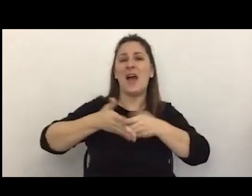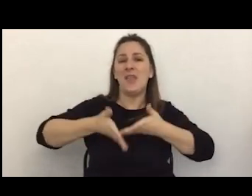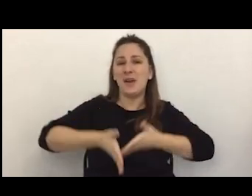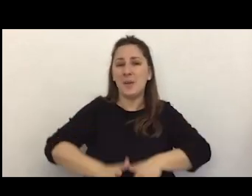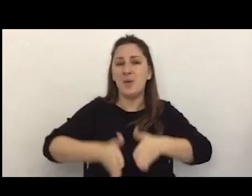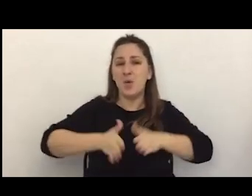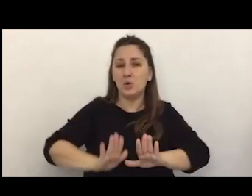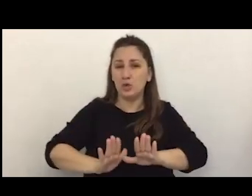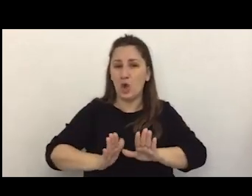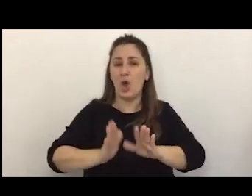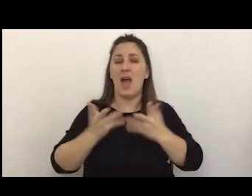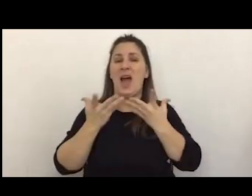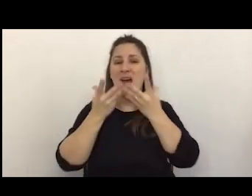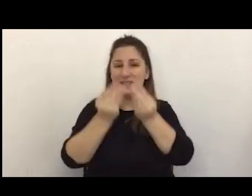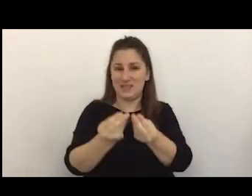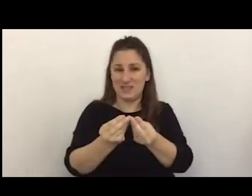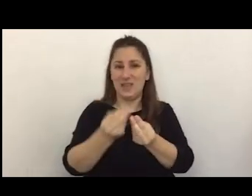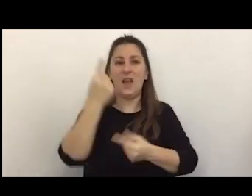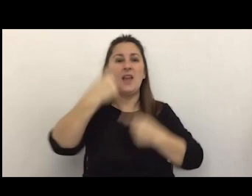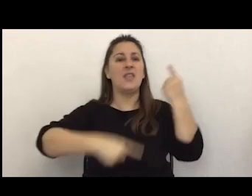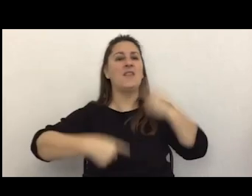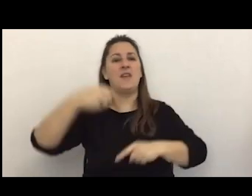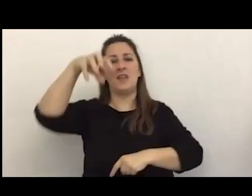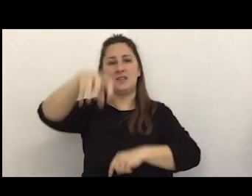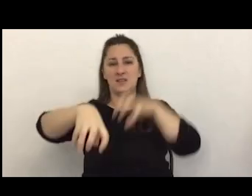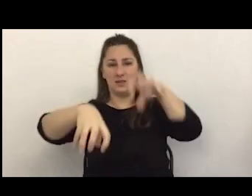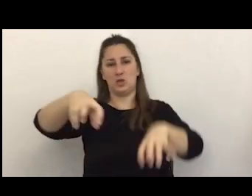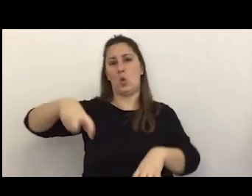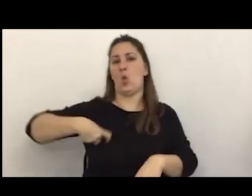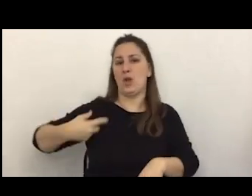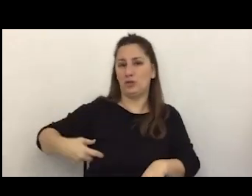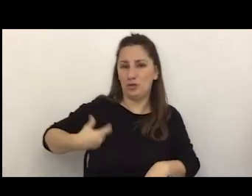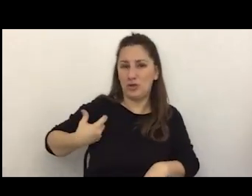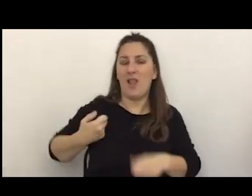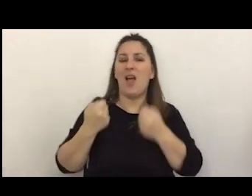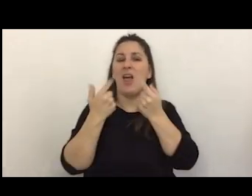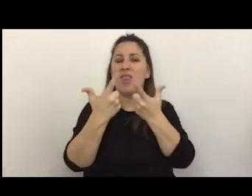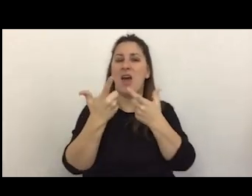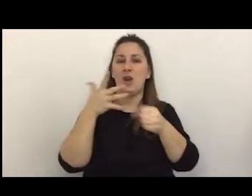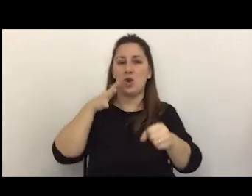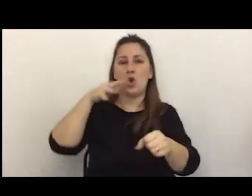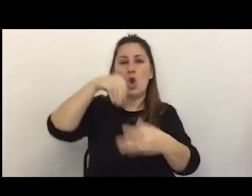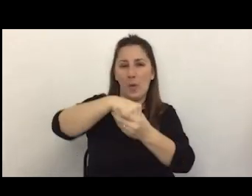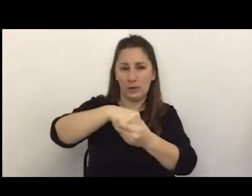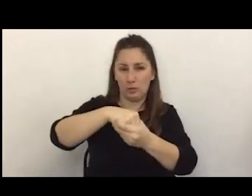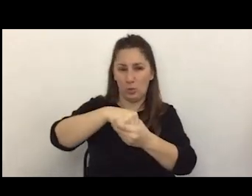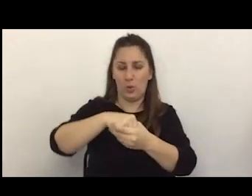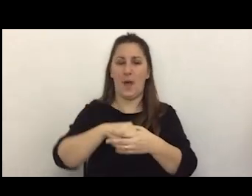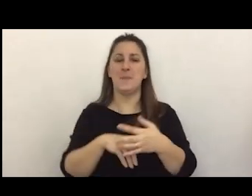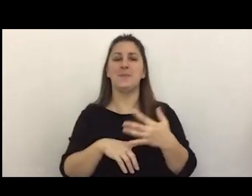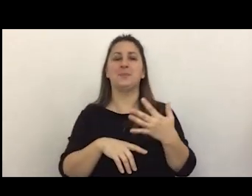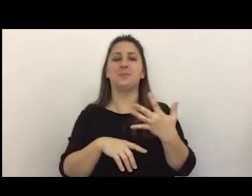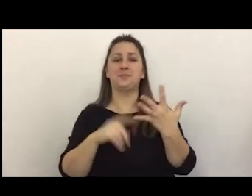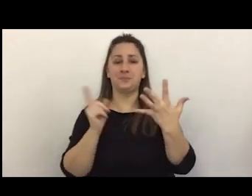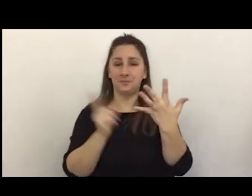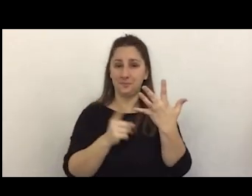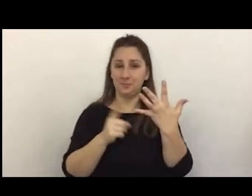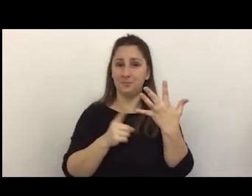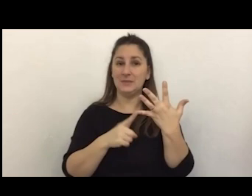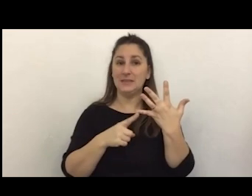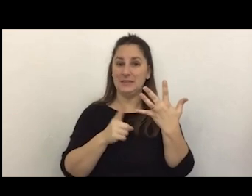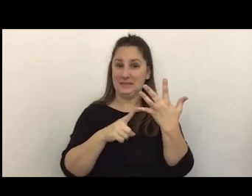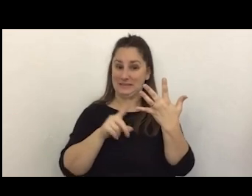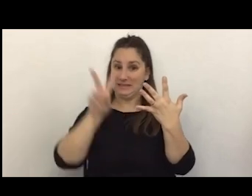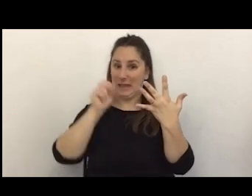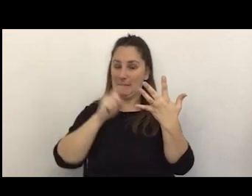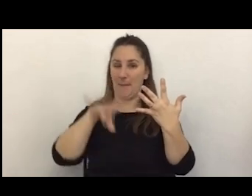los distintos prestadores de dar esas prestaciones. Y finalmente, tal vez el tema más polémico de